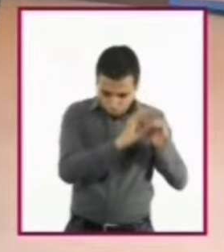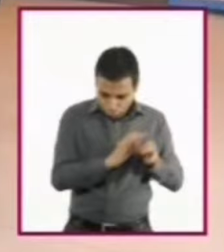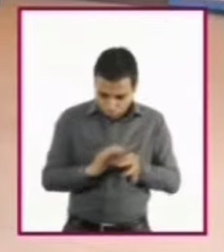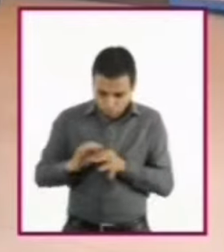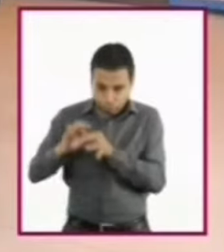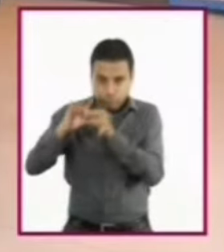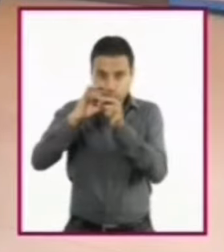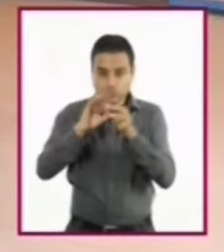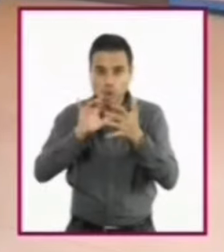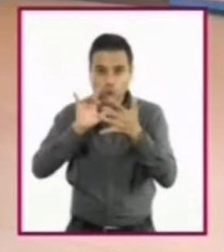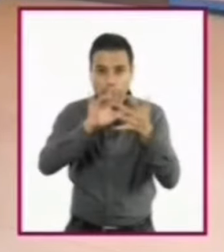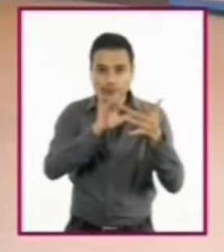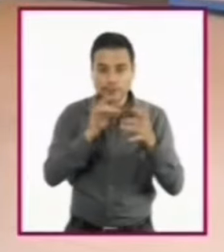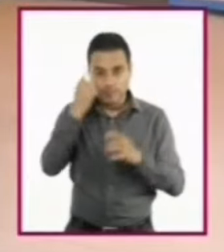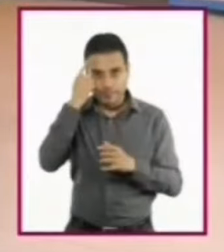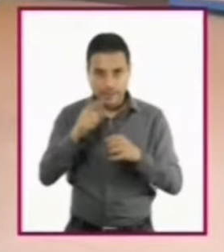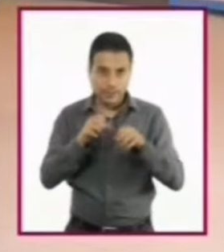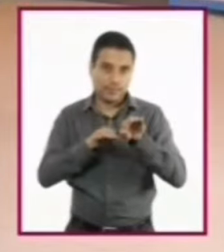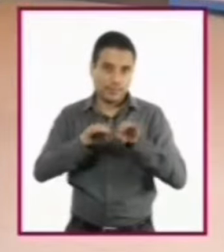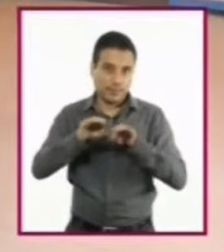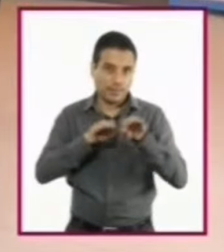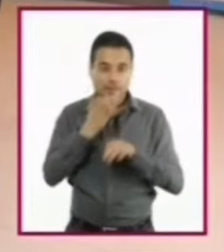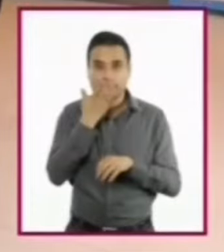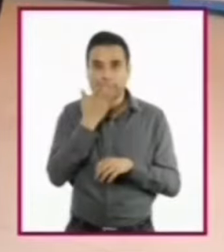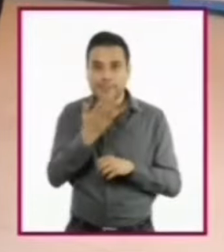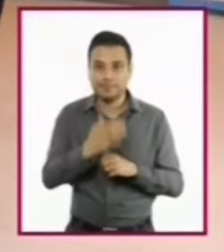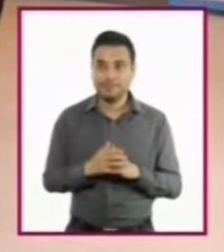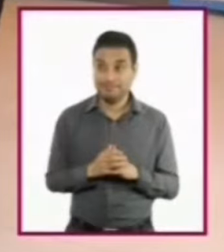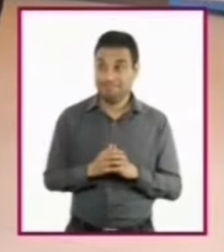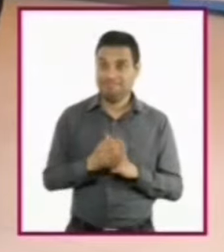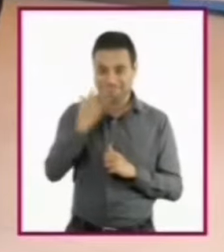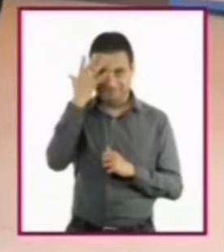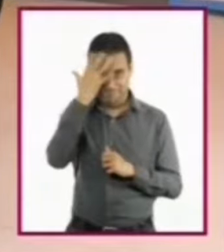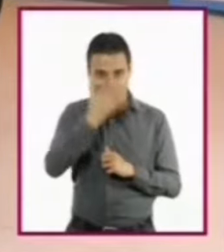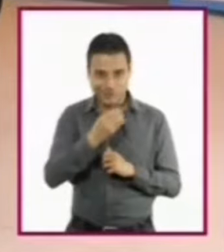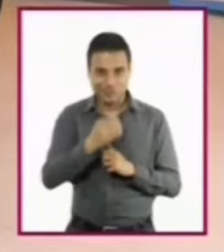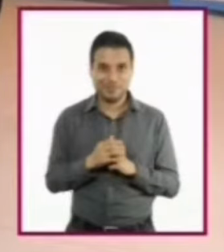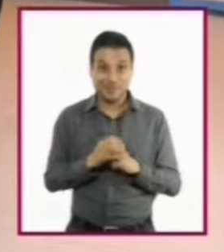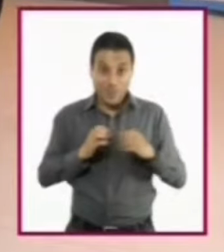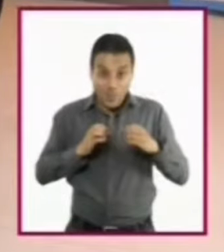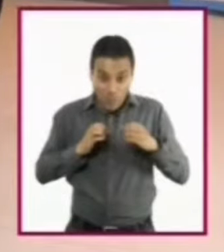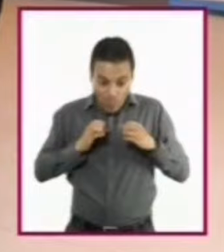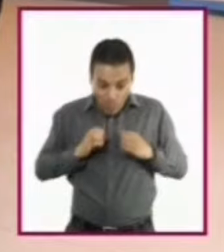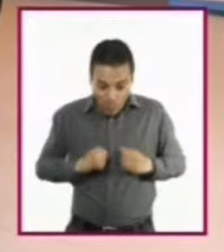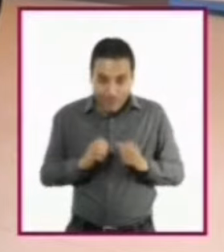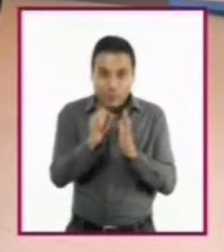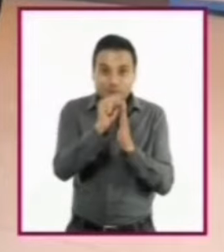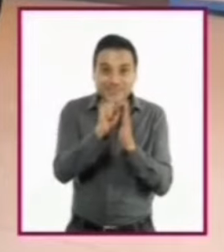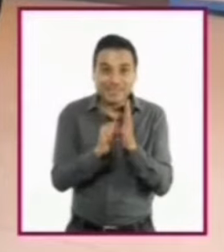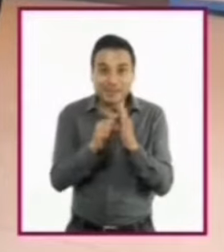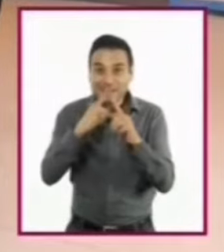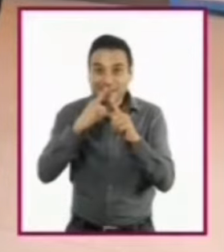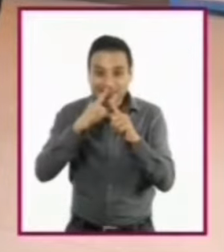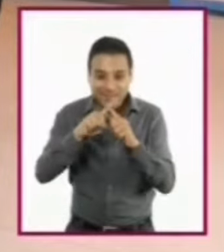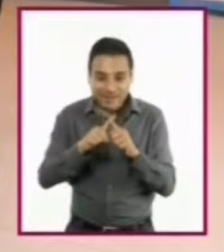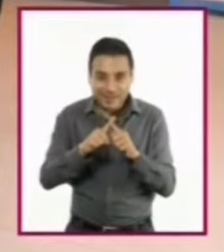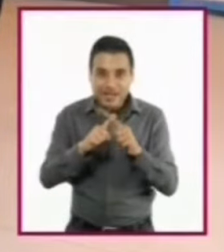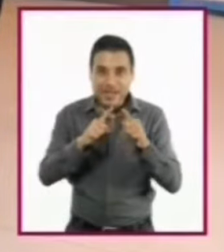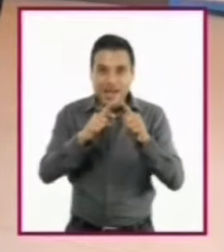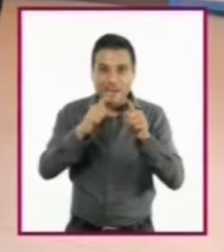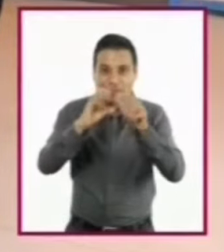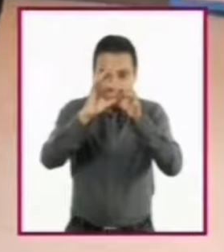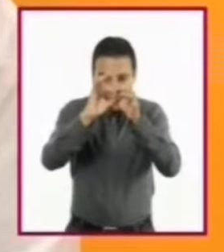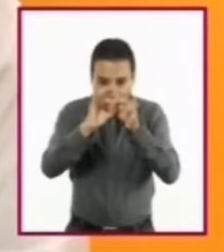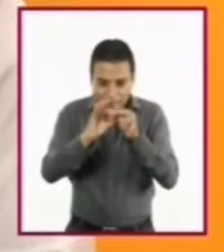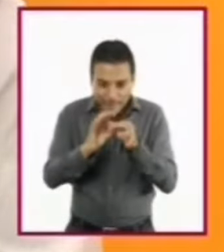intercomunicados para realizar sus funciones. ¡Maravilloso! Los sistemas del cuerpo están conectados para realizar todas las